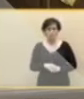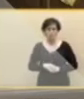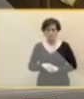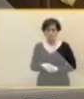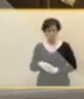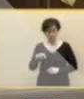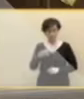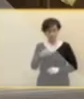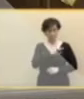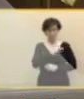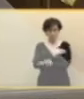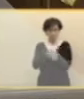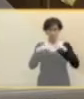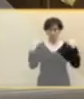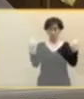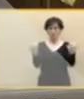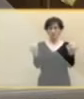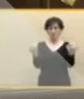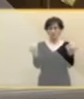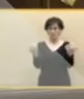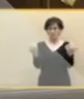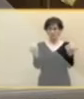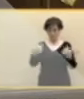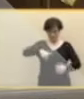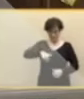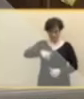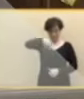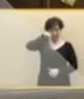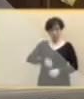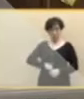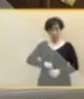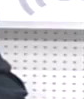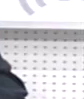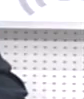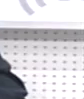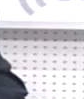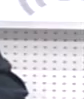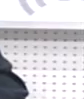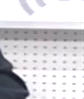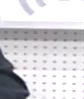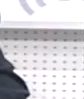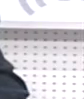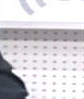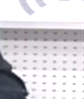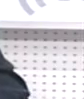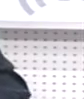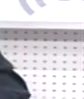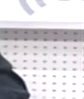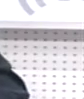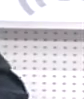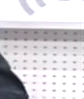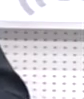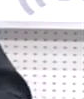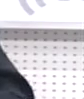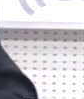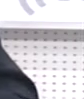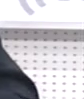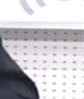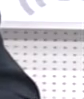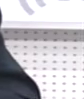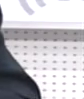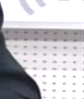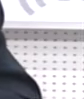en Andalucía, es de locos. Bueno, de locos no, el PSOE. De historia, aquí estamos 139